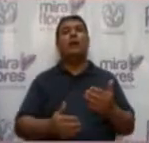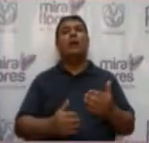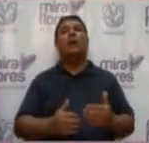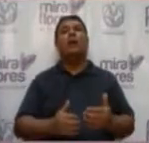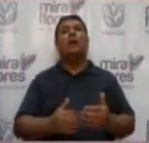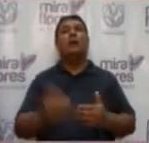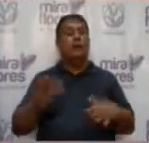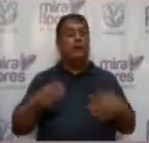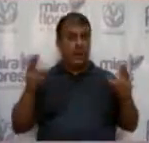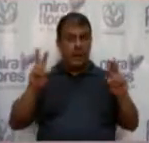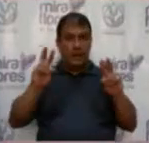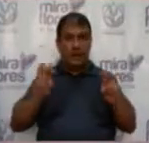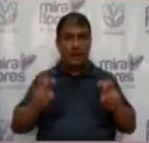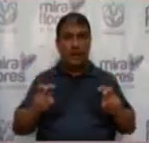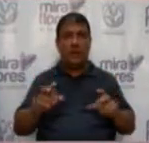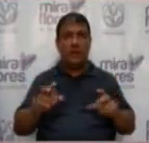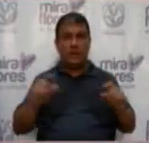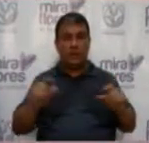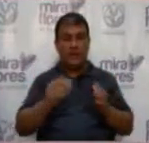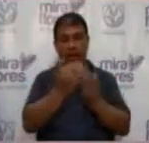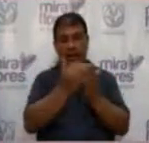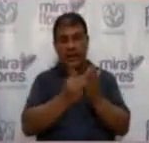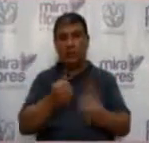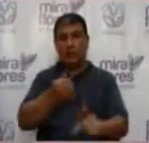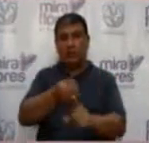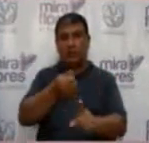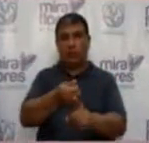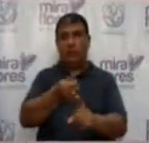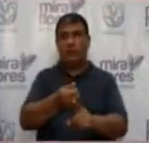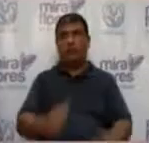vamos, si no hay más temas, vamos ya a la agenda en sí mismo.